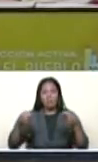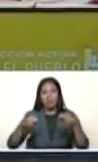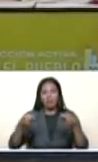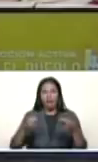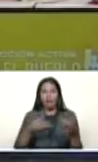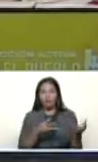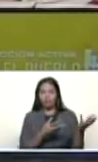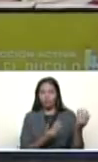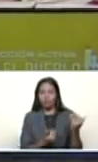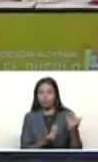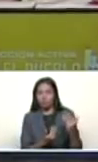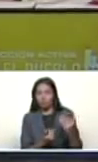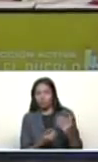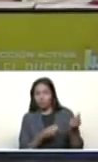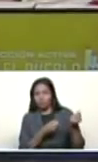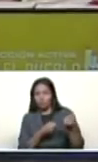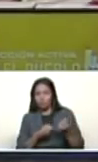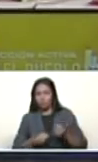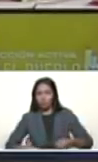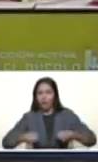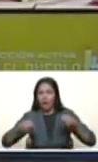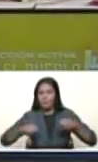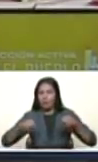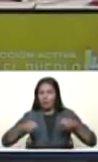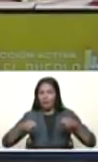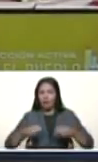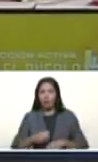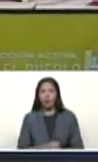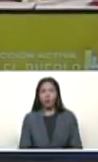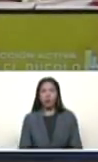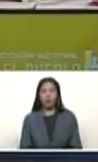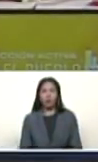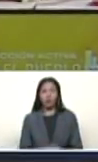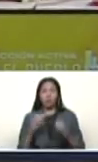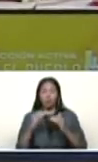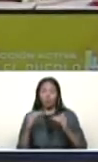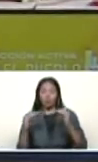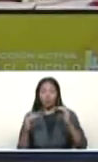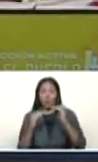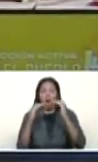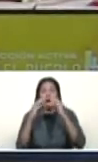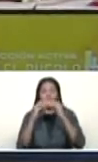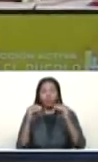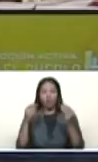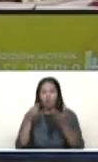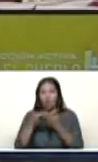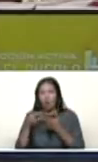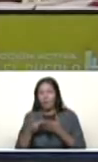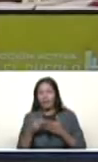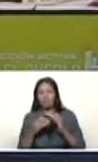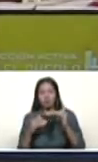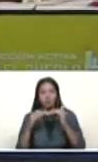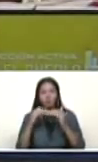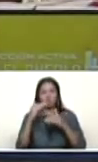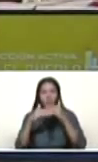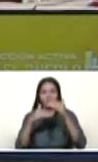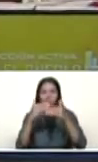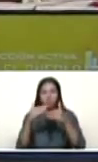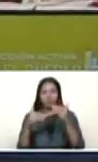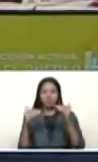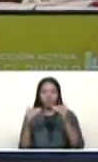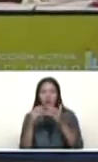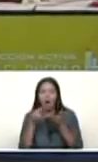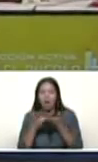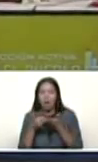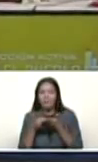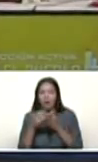irlo jalando hasta que logremos estabilizar los precios a mediano o largo plazo, estabilizarlos, pero